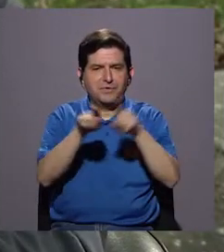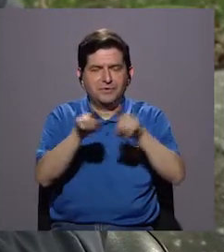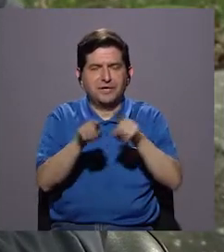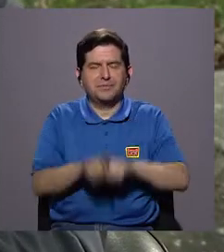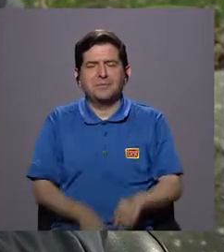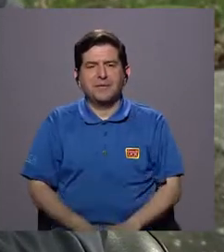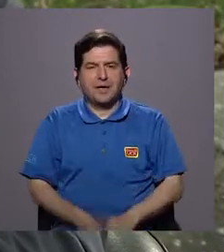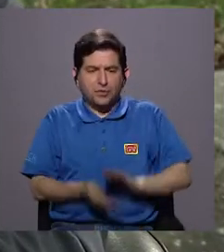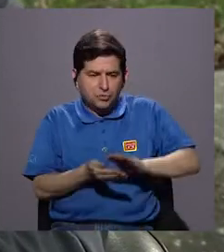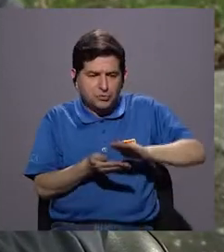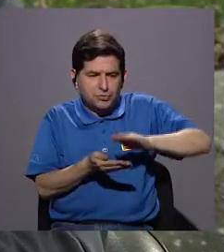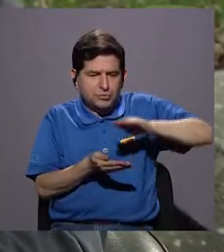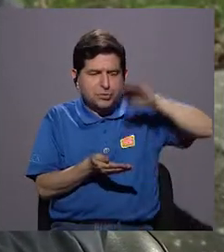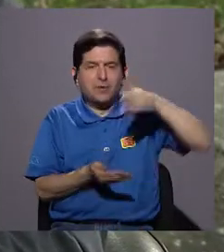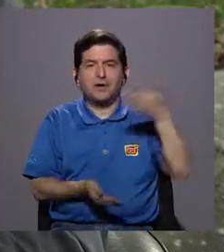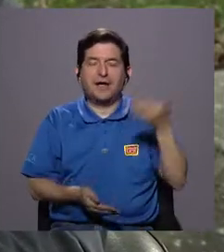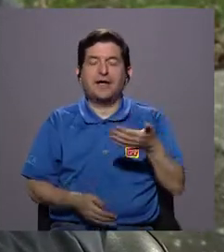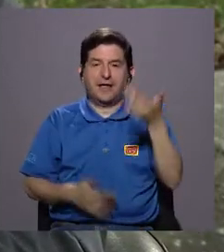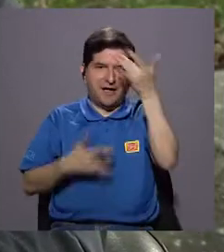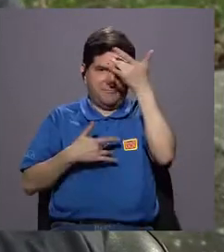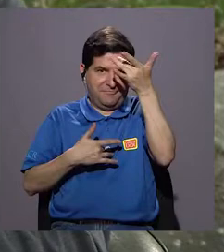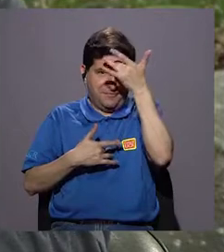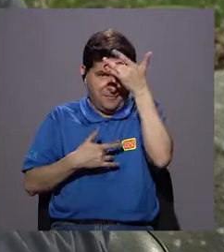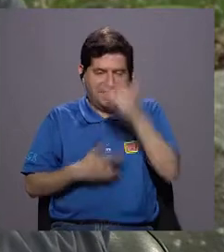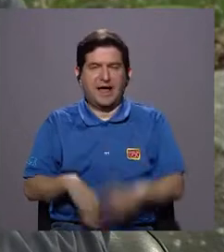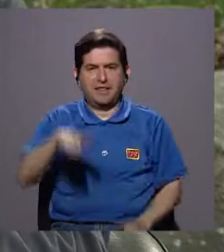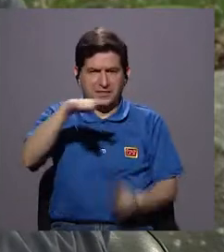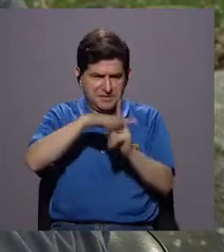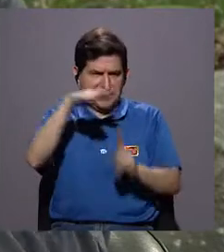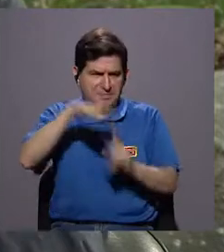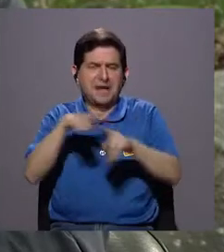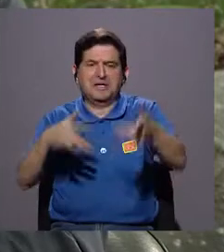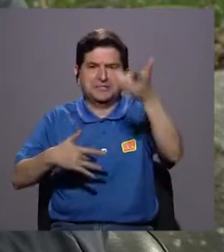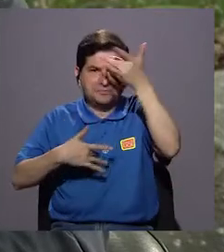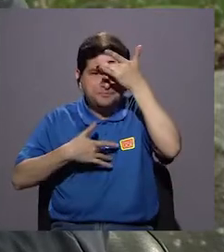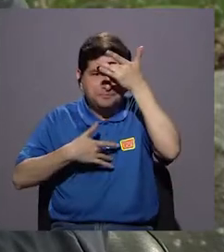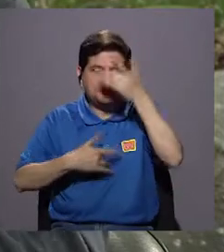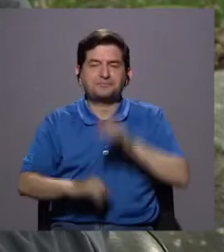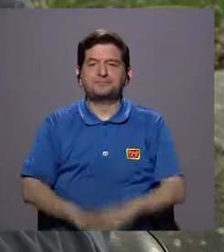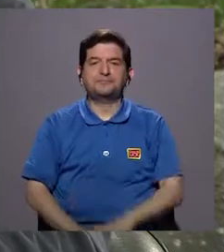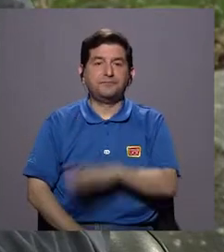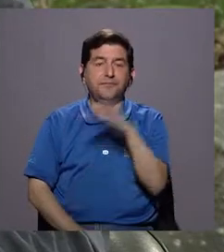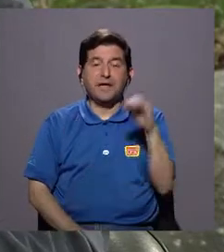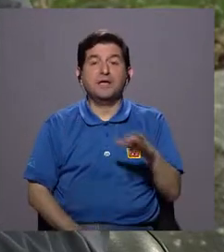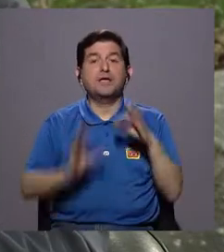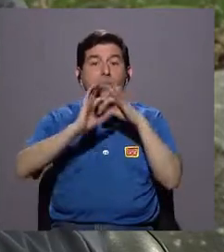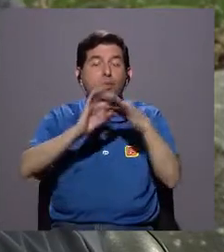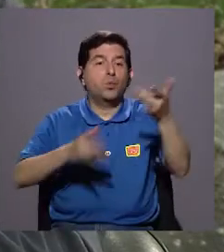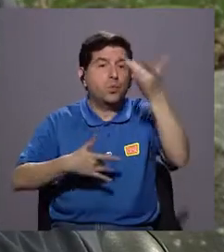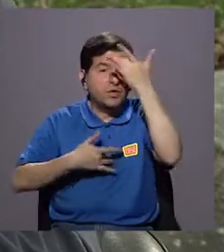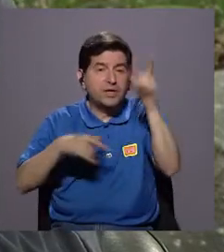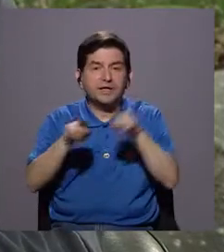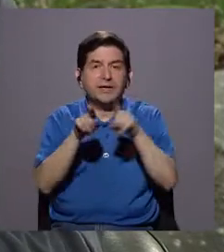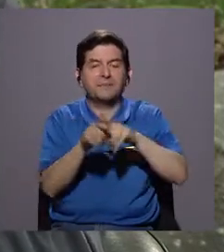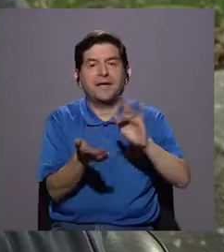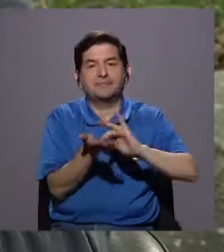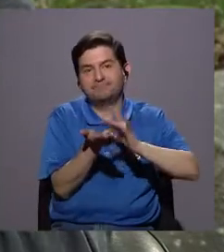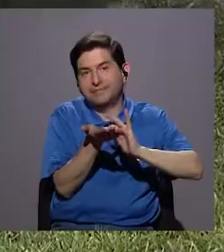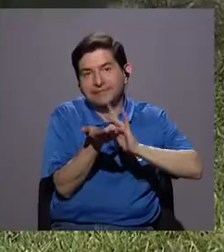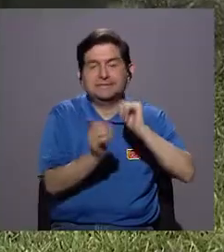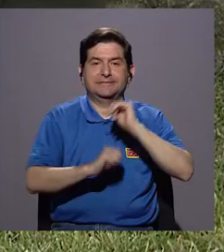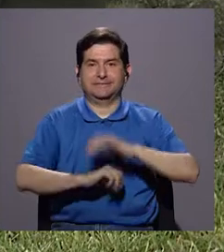a acumular es las enfermedades. Comienzan a aparecer las enfermedades y de la mano con las enfermedades vienen los